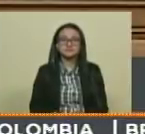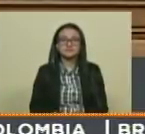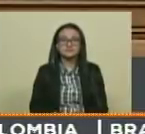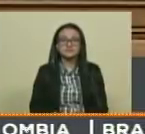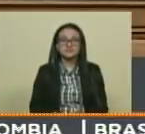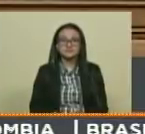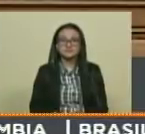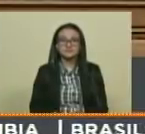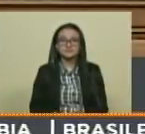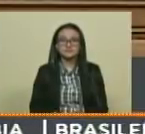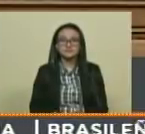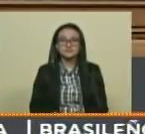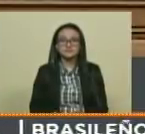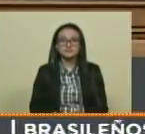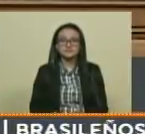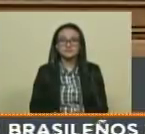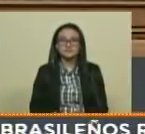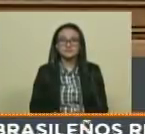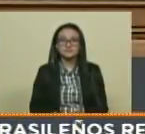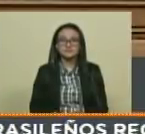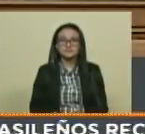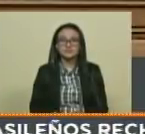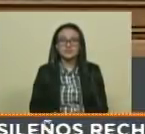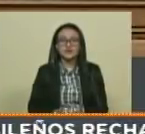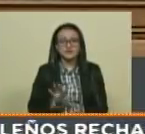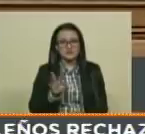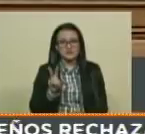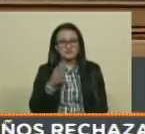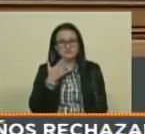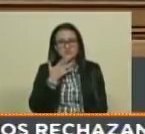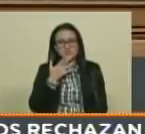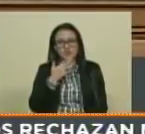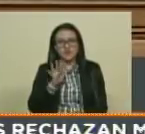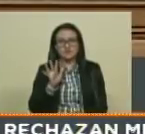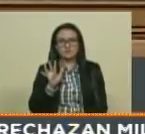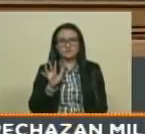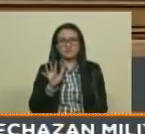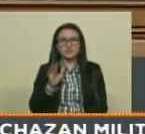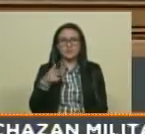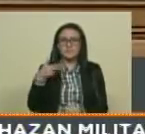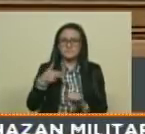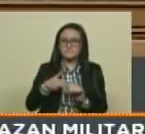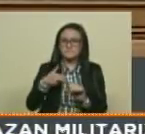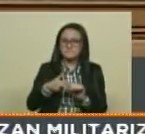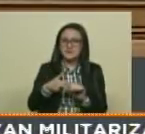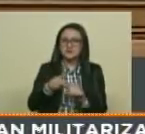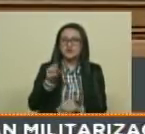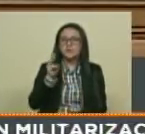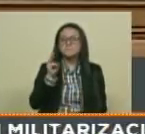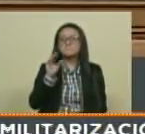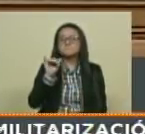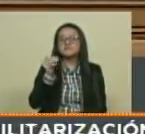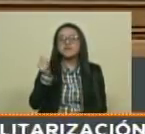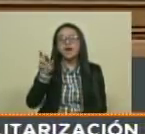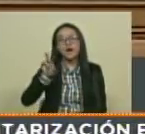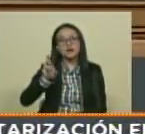logramos, por el caso, por ejemplo, de Petropiar, la detención